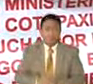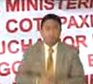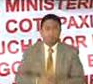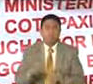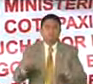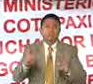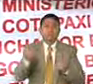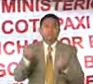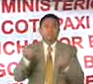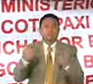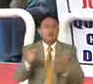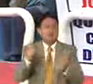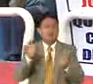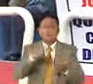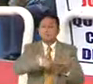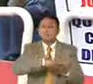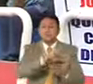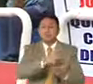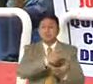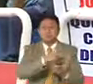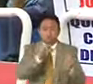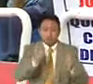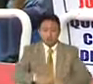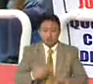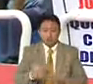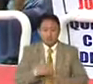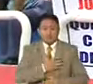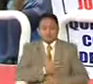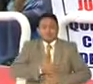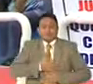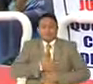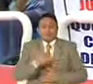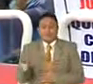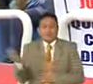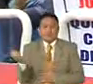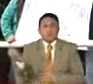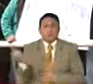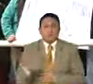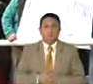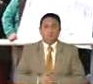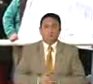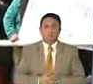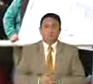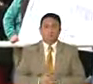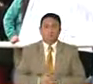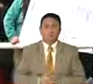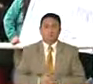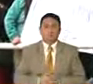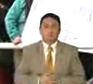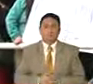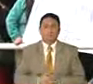sea pronto cancelado para así poder disfrutar de su jubilación, informó Alison Corral.